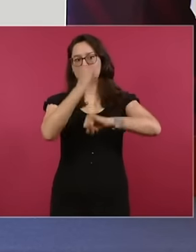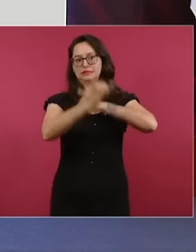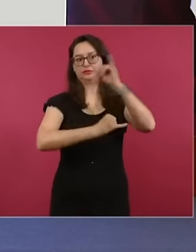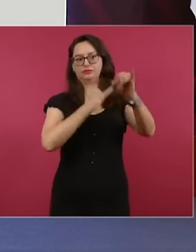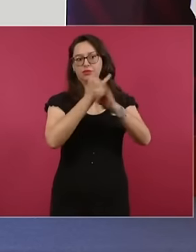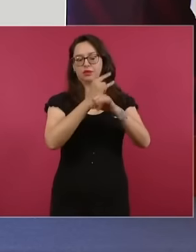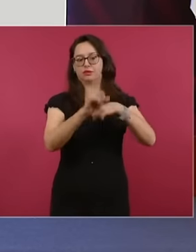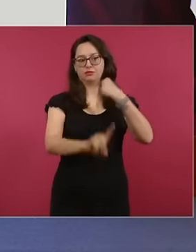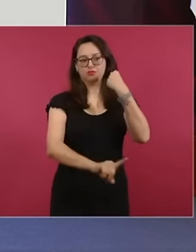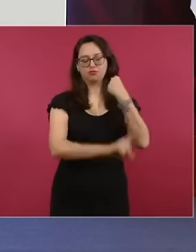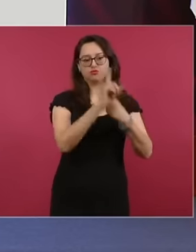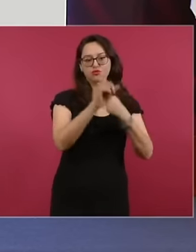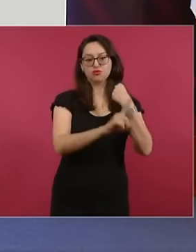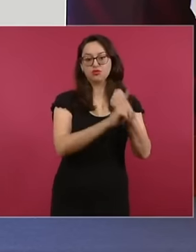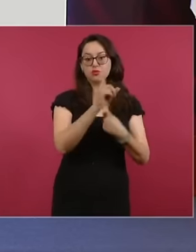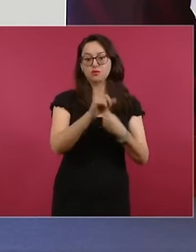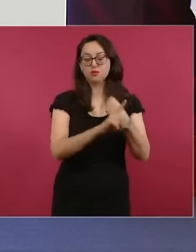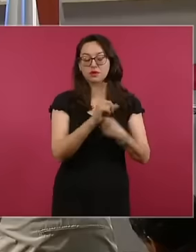no costar.